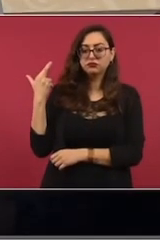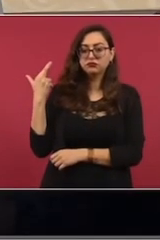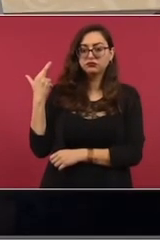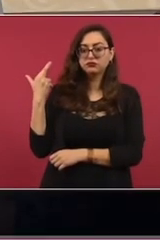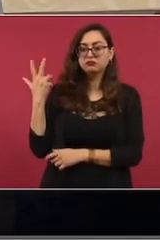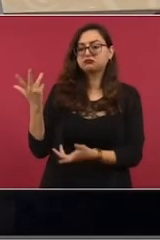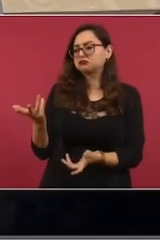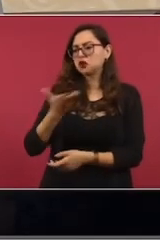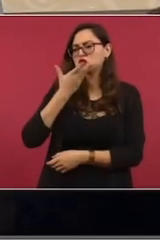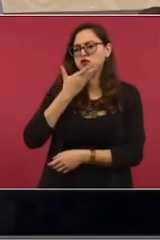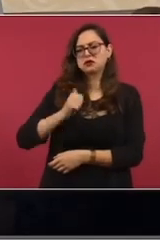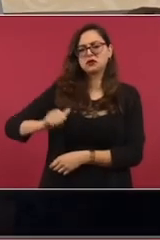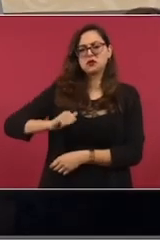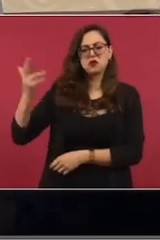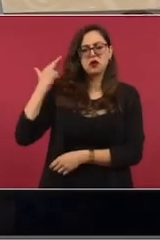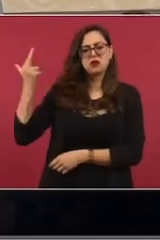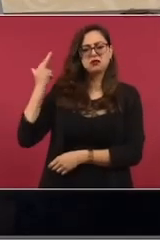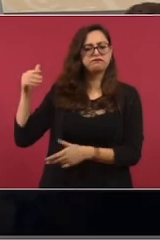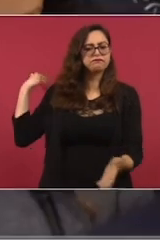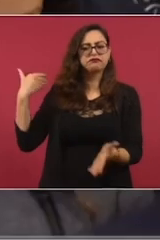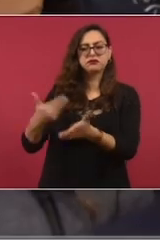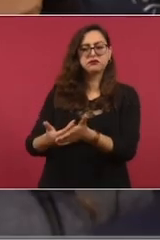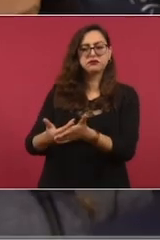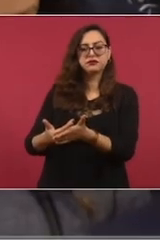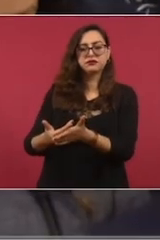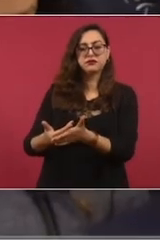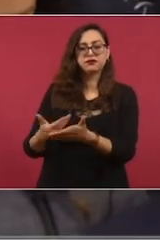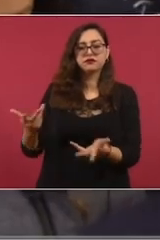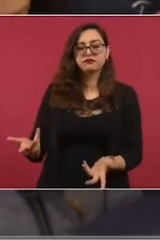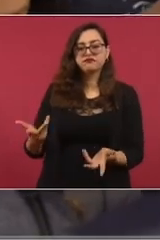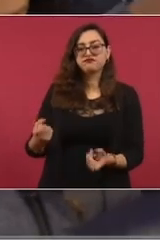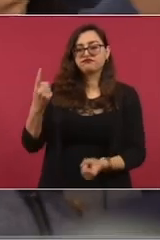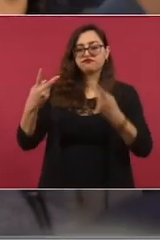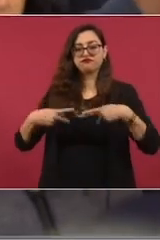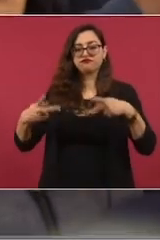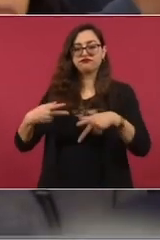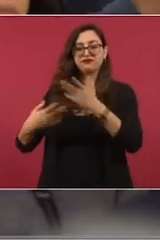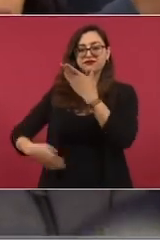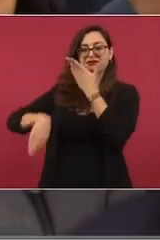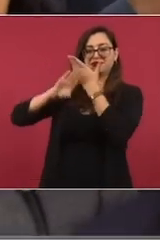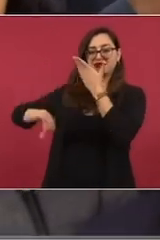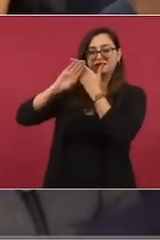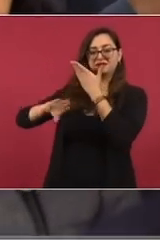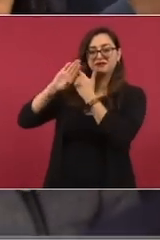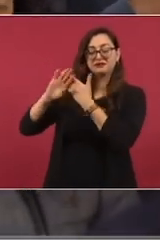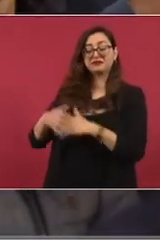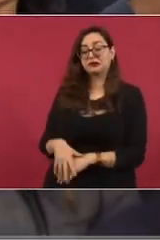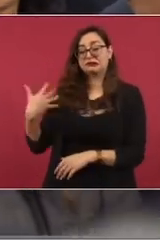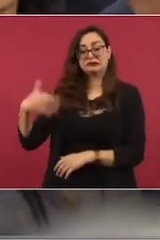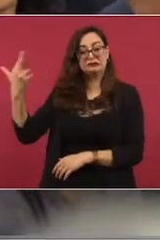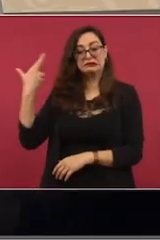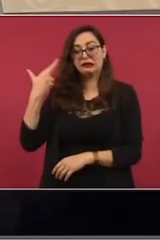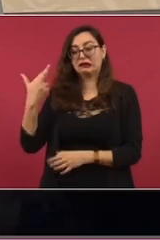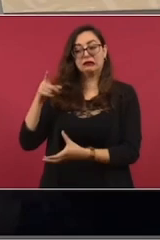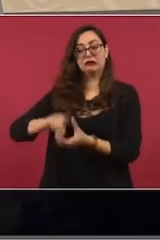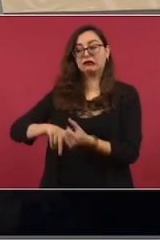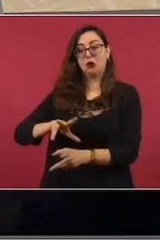de información convencional donde hay este gente que no lo quiere casi todos